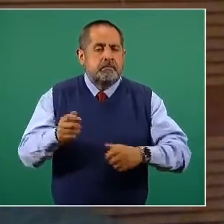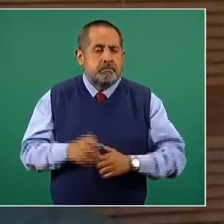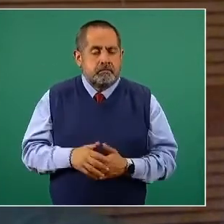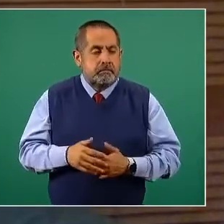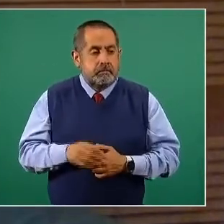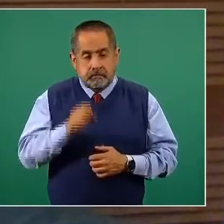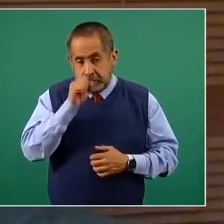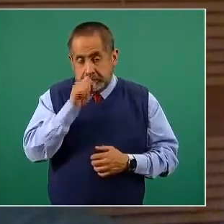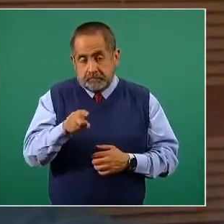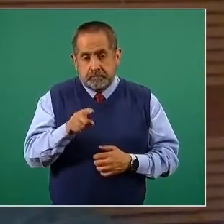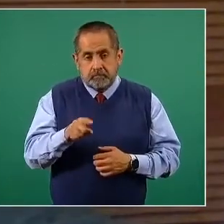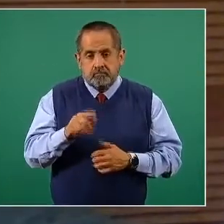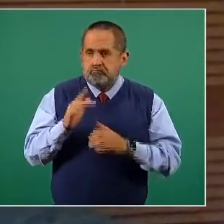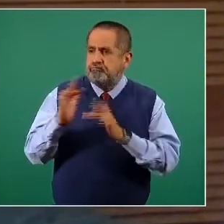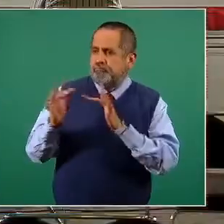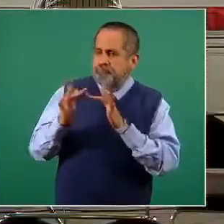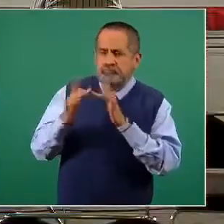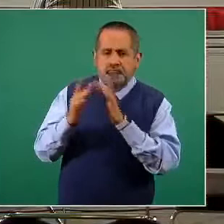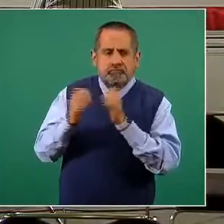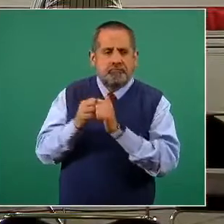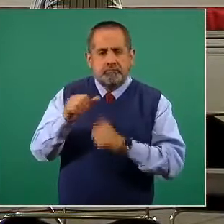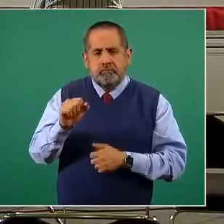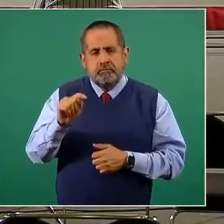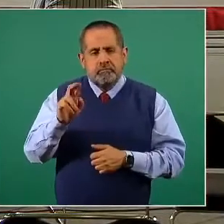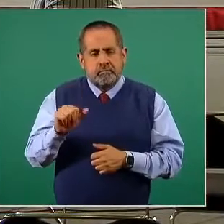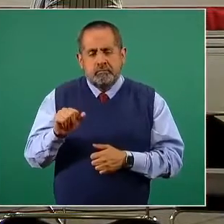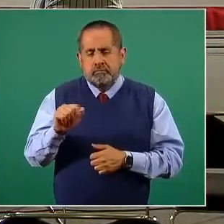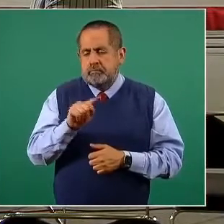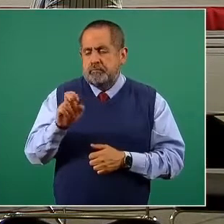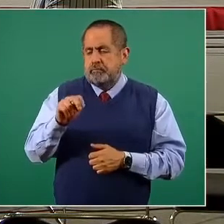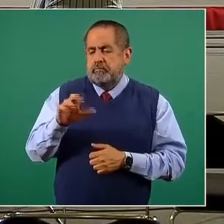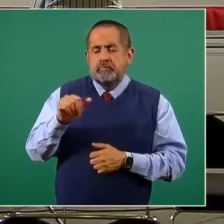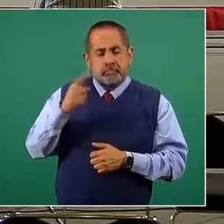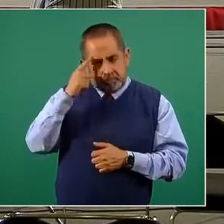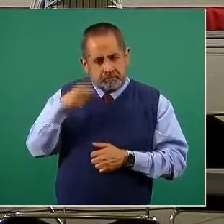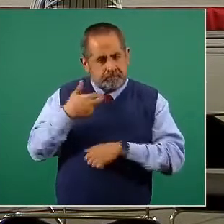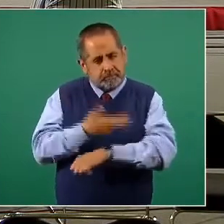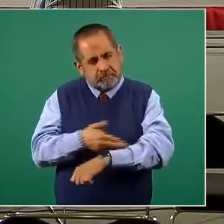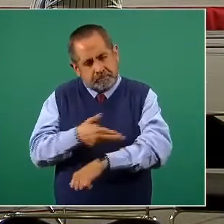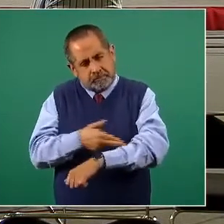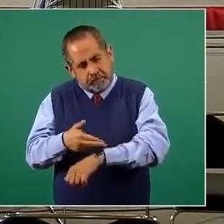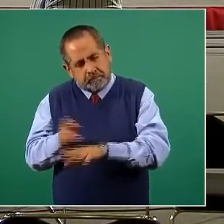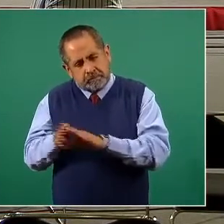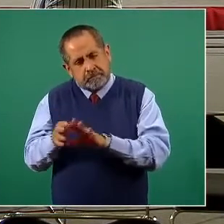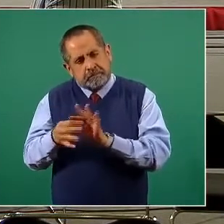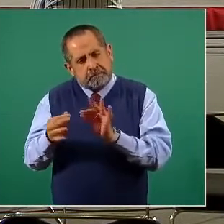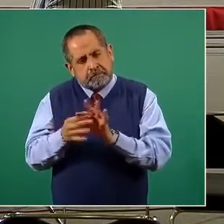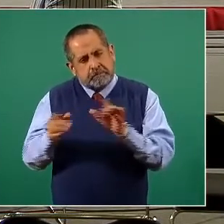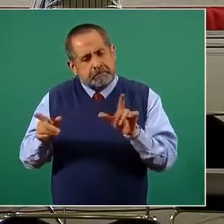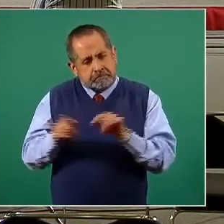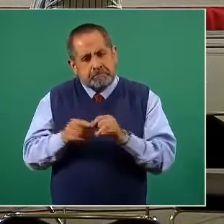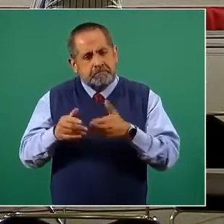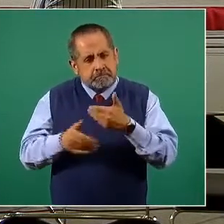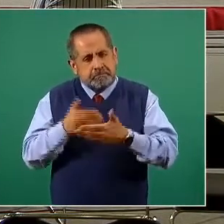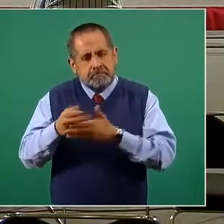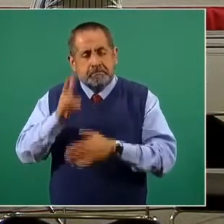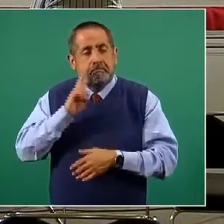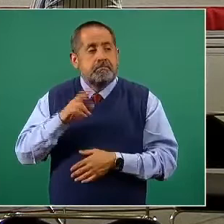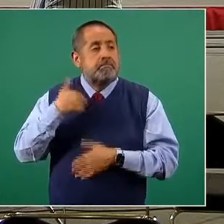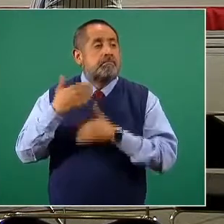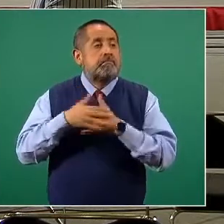estamos en la comunicación con AstraZeneca para afinar los últimos aspectos y tener una fecha